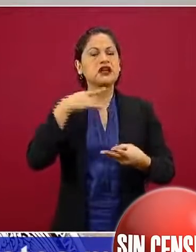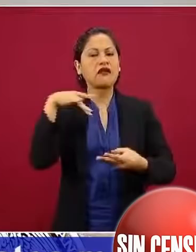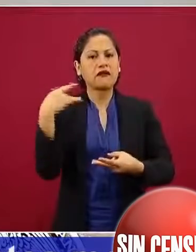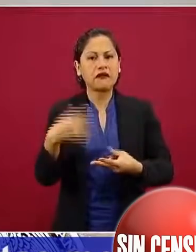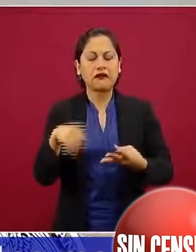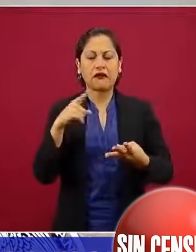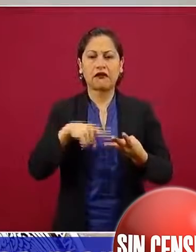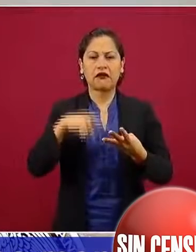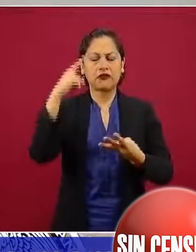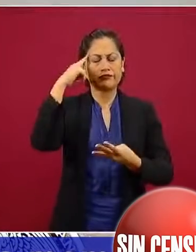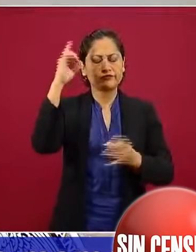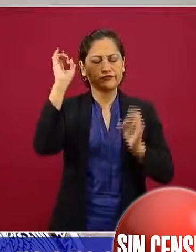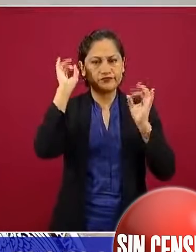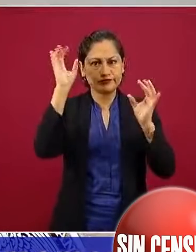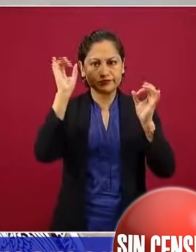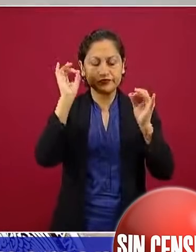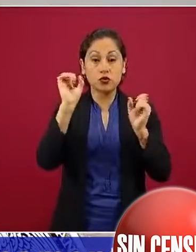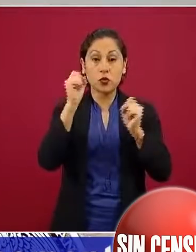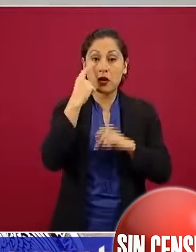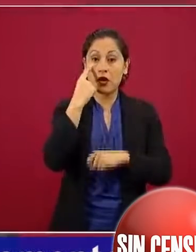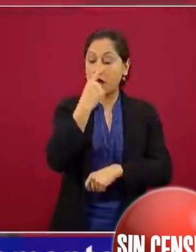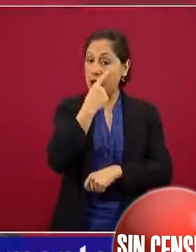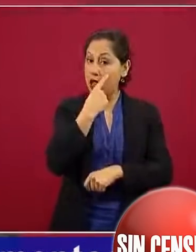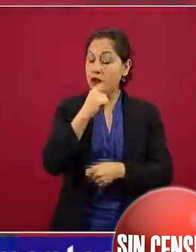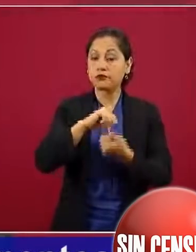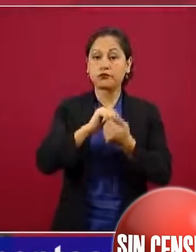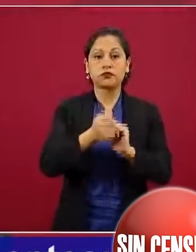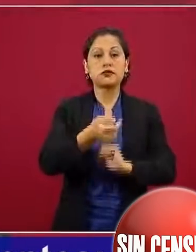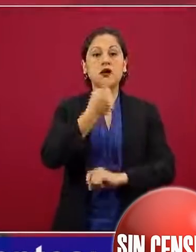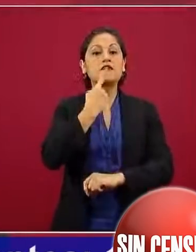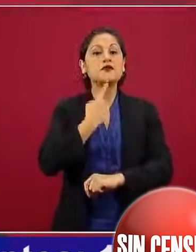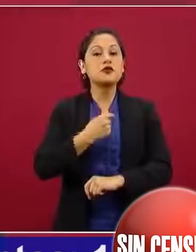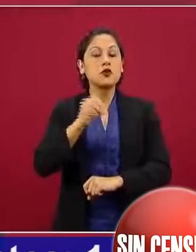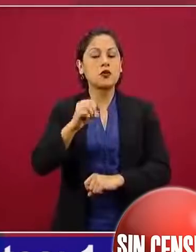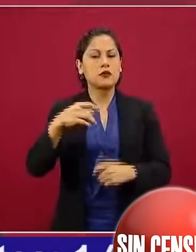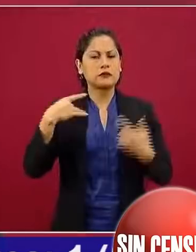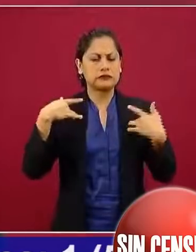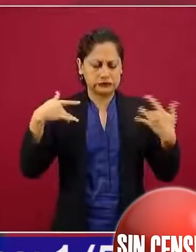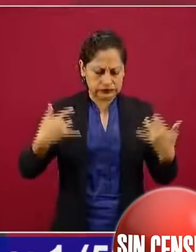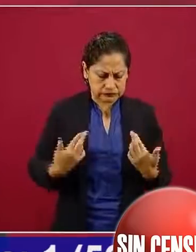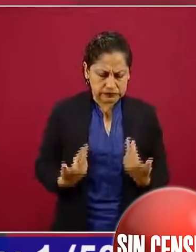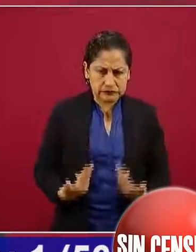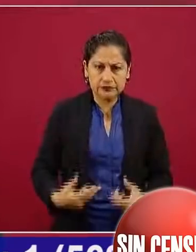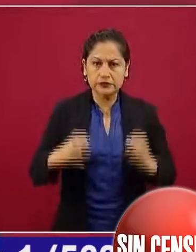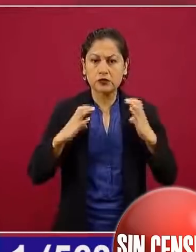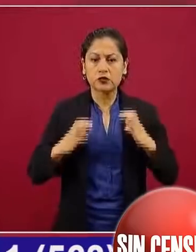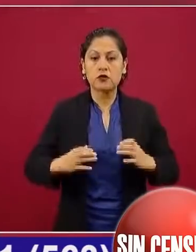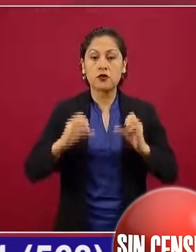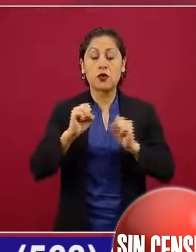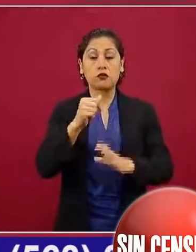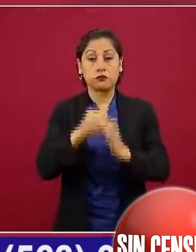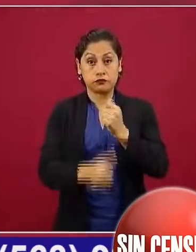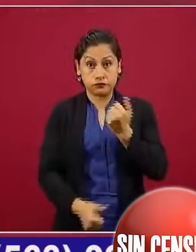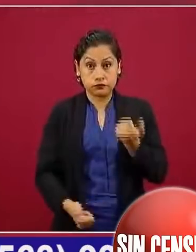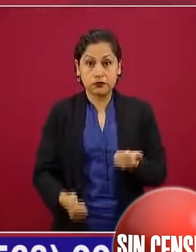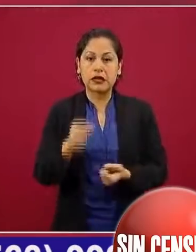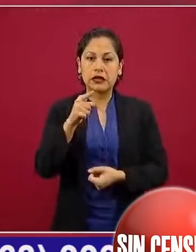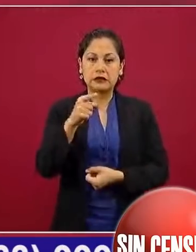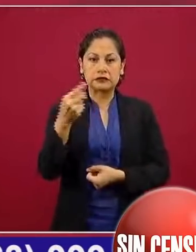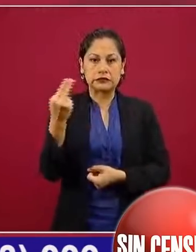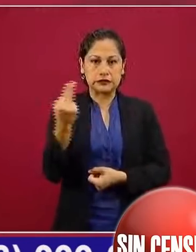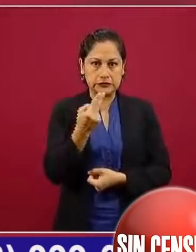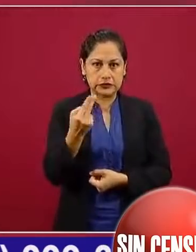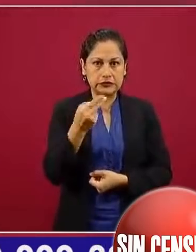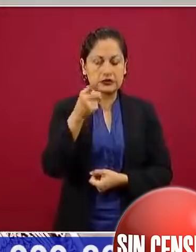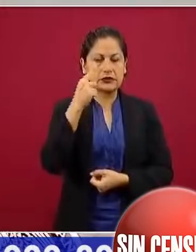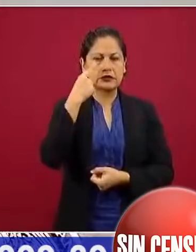enrojecimiento de los ojos, dolor muscular, diarrea a veces, cuando se presenten estas características y se trata de una persona mayor de